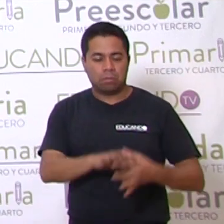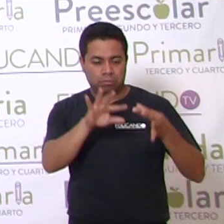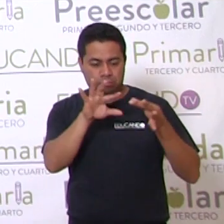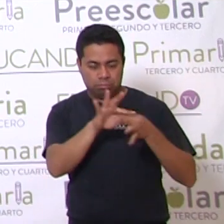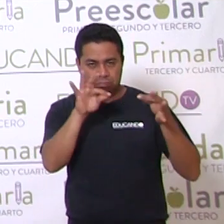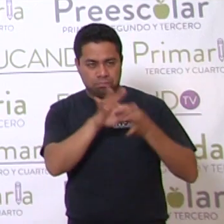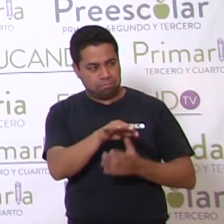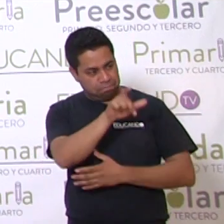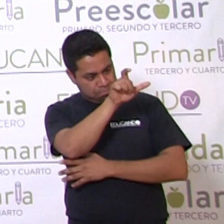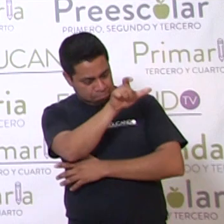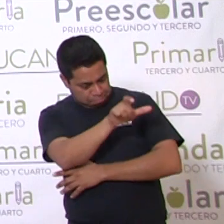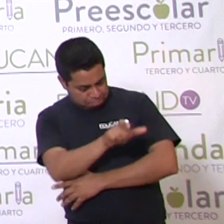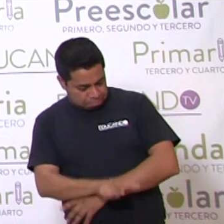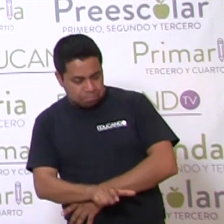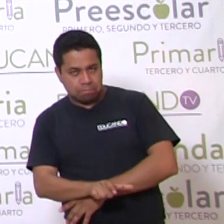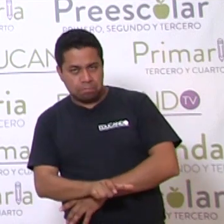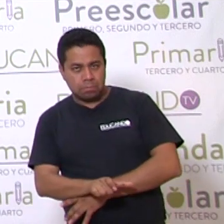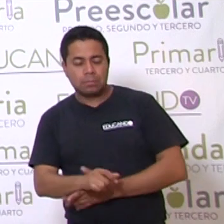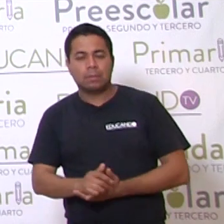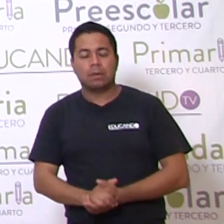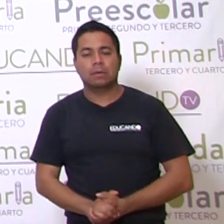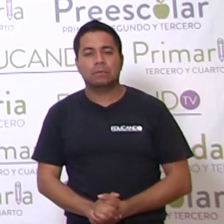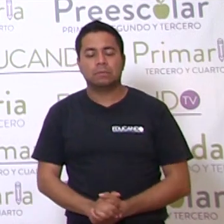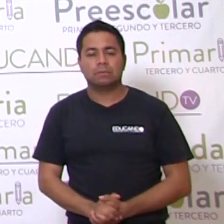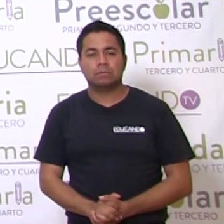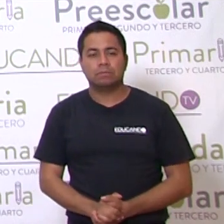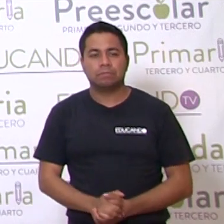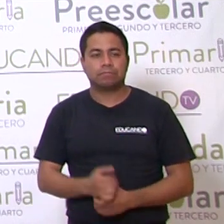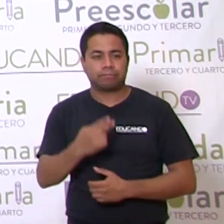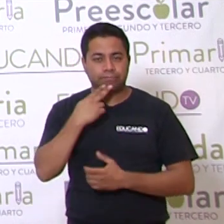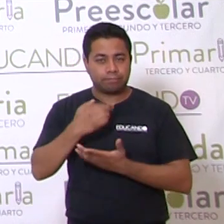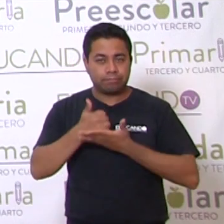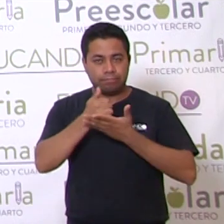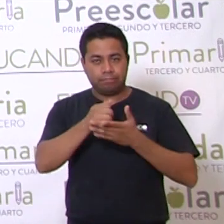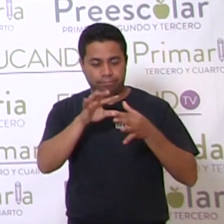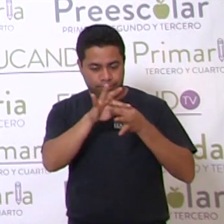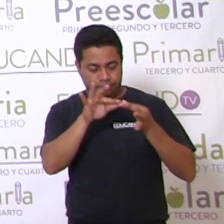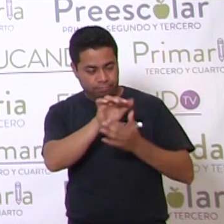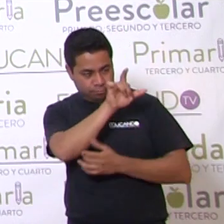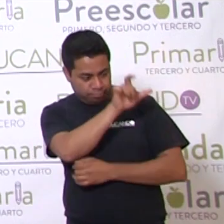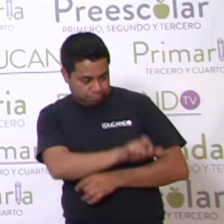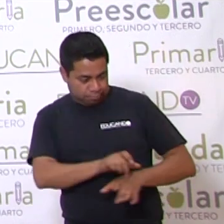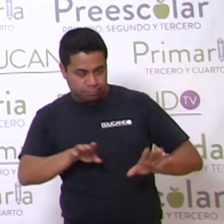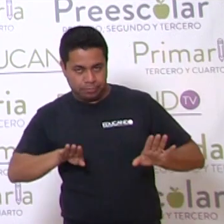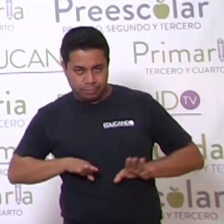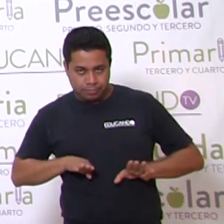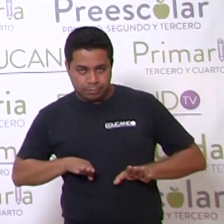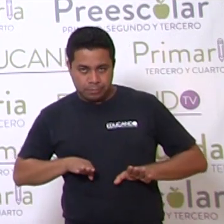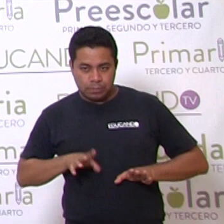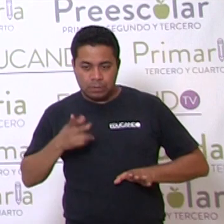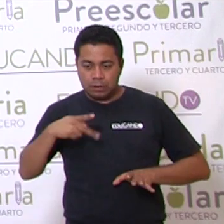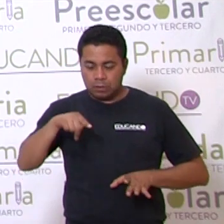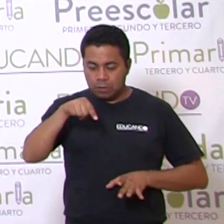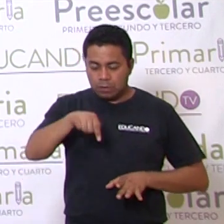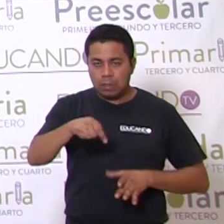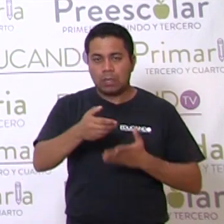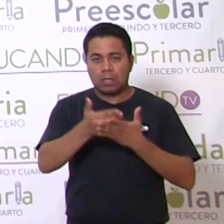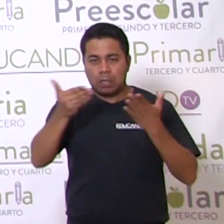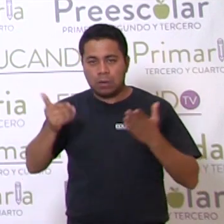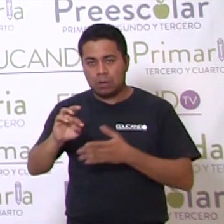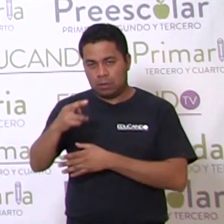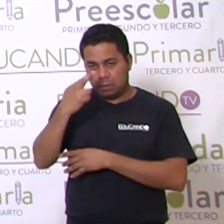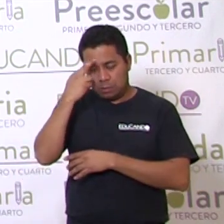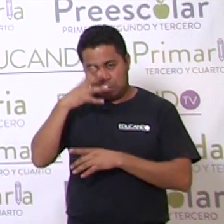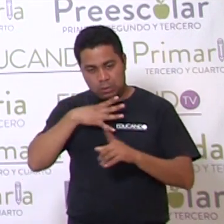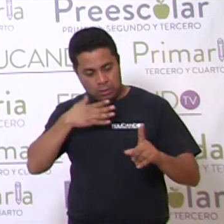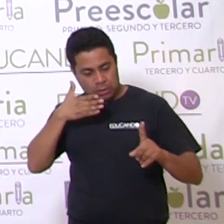describir, bien, sirven para describir, bien, pero en este caso recordemos que hay verbos